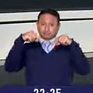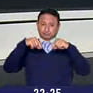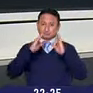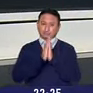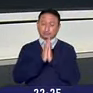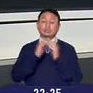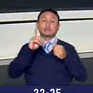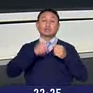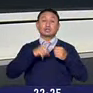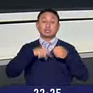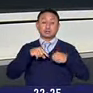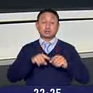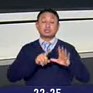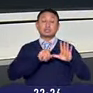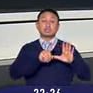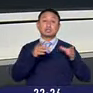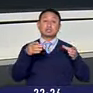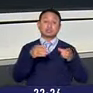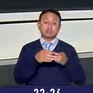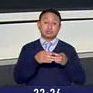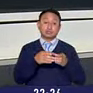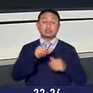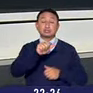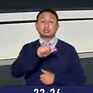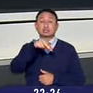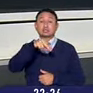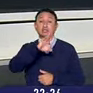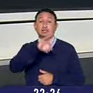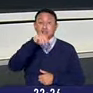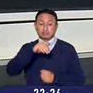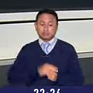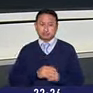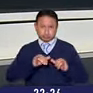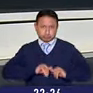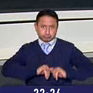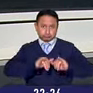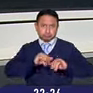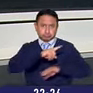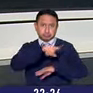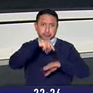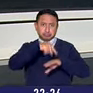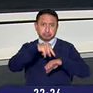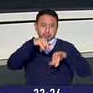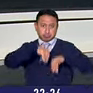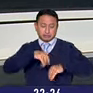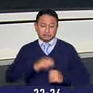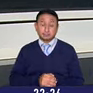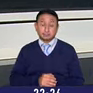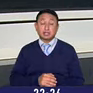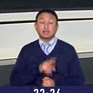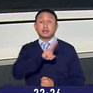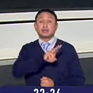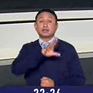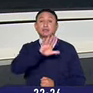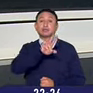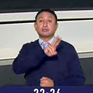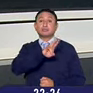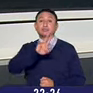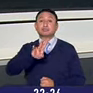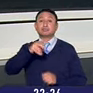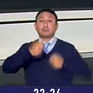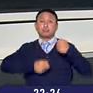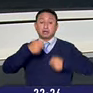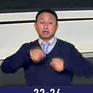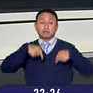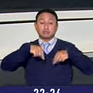Atención, en Quito, los 6 centros de la Agencia Metropolitana de Tránsito atenderán en horario extendido este 25 y 27 de mayo